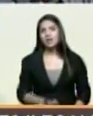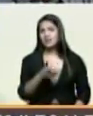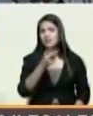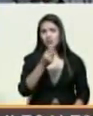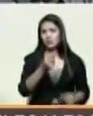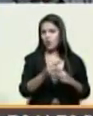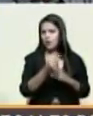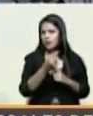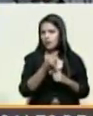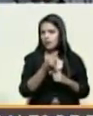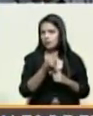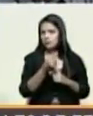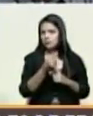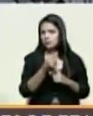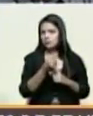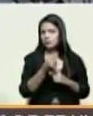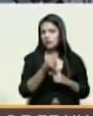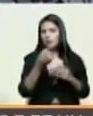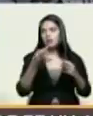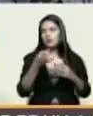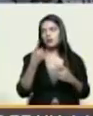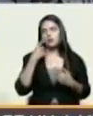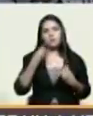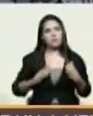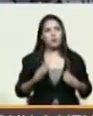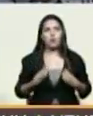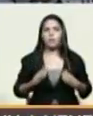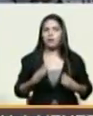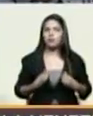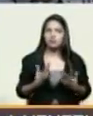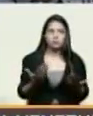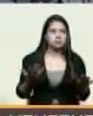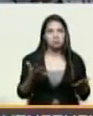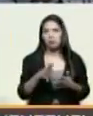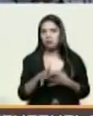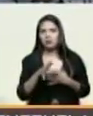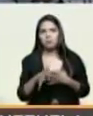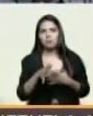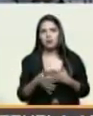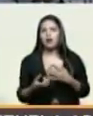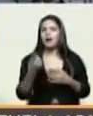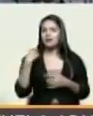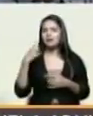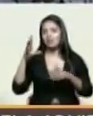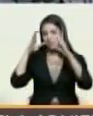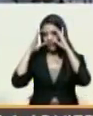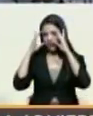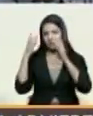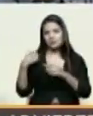atacan, en verdad preocupémonos. Ayer estábamos hablando de él, si yo,